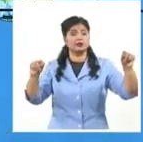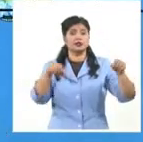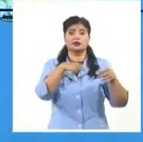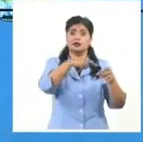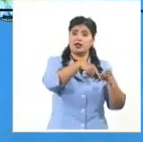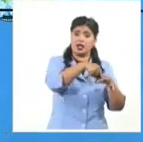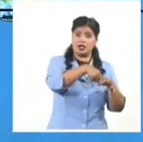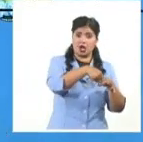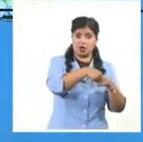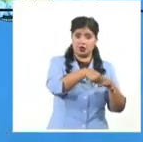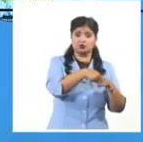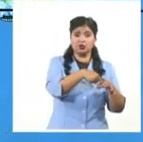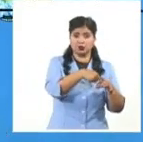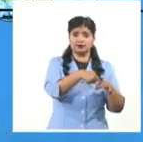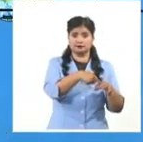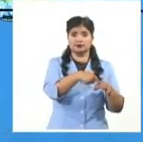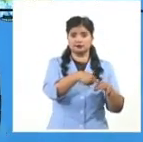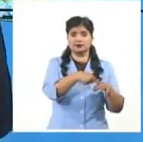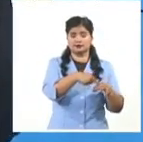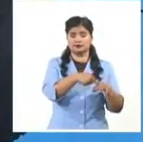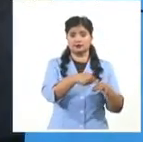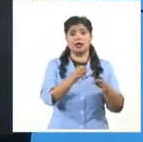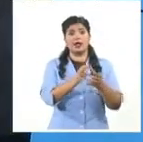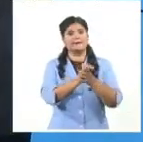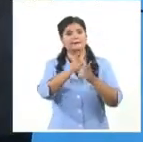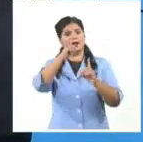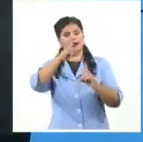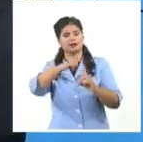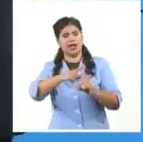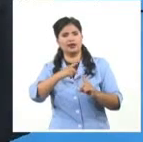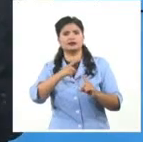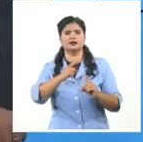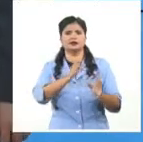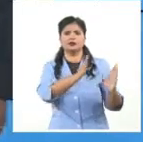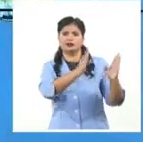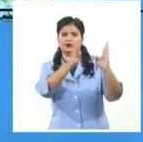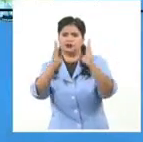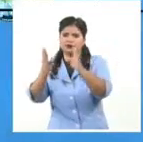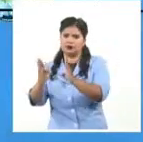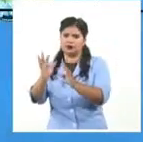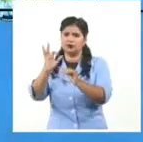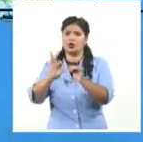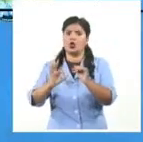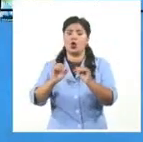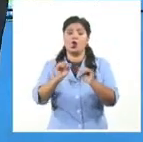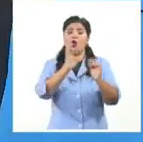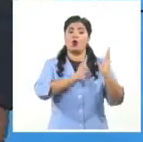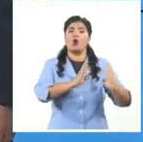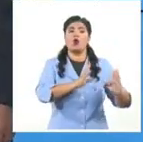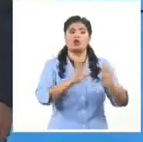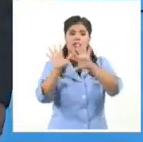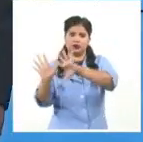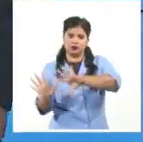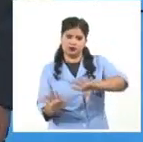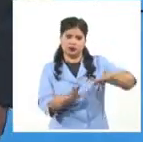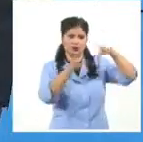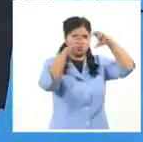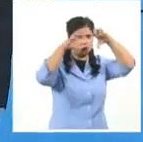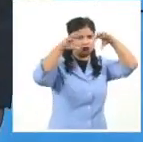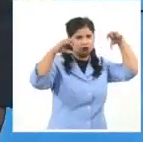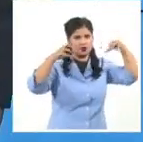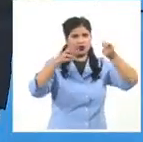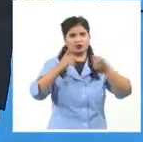de la Juventud, el municipio especial Isla de la Juventud, Matanzas, y hacia el oriente del territorio nacional, con algunos chubascos, lluvias y tormentas